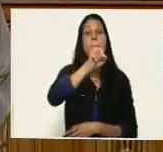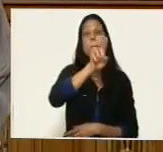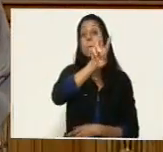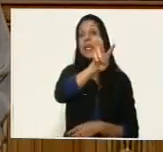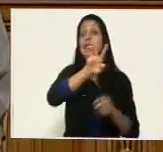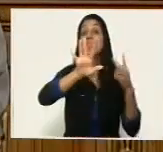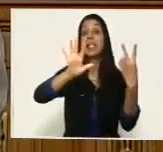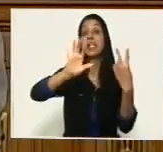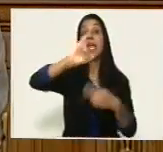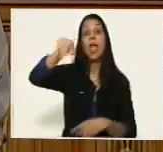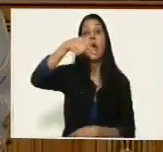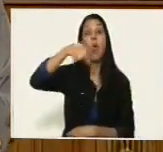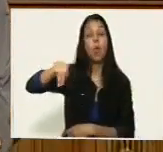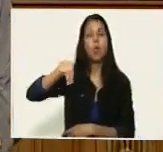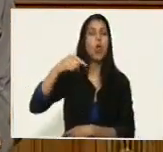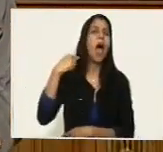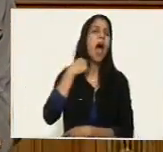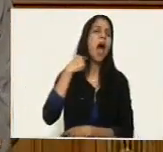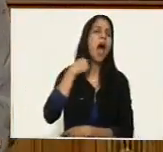de